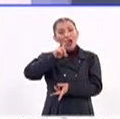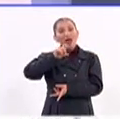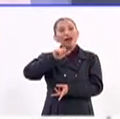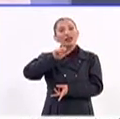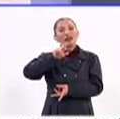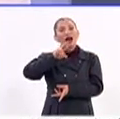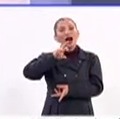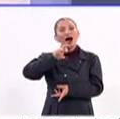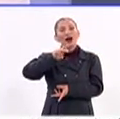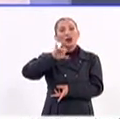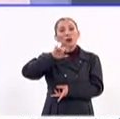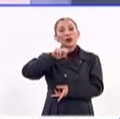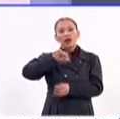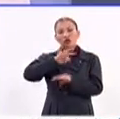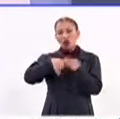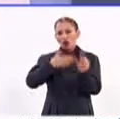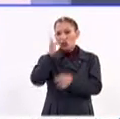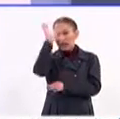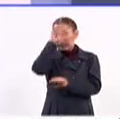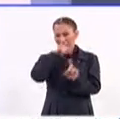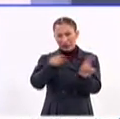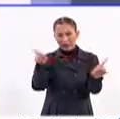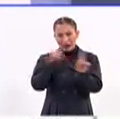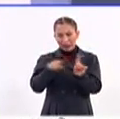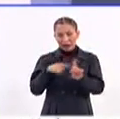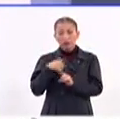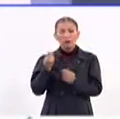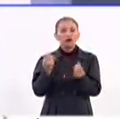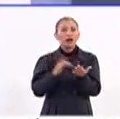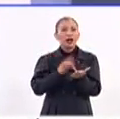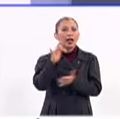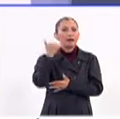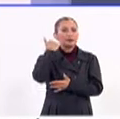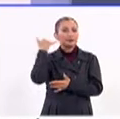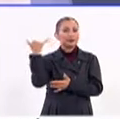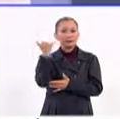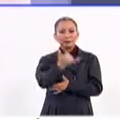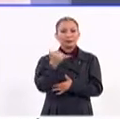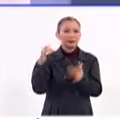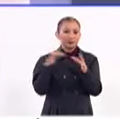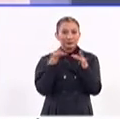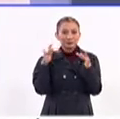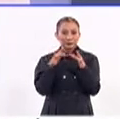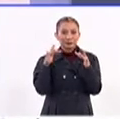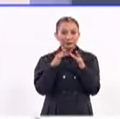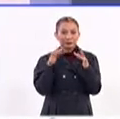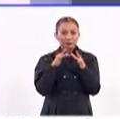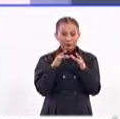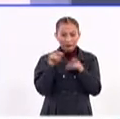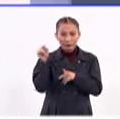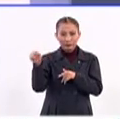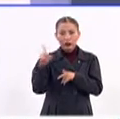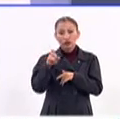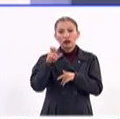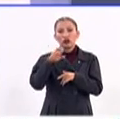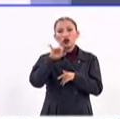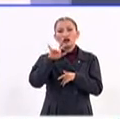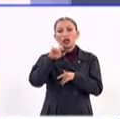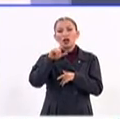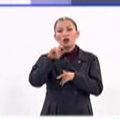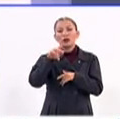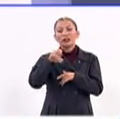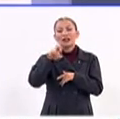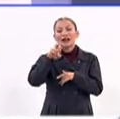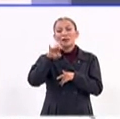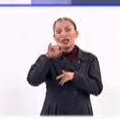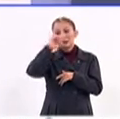Darwin a toda la ciencia en general. Y para eso agradecemos mucho que nos tome la comunicación, este enlace, el doctor José Luis